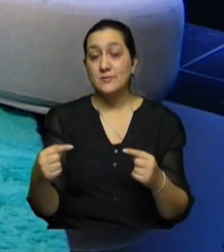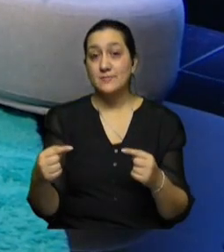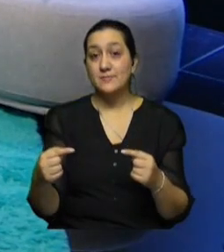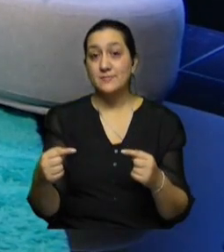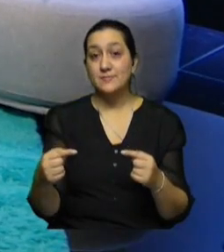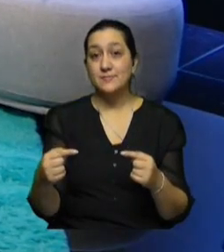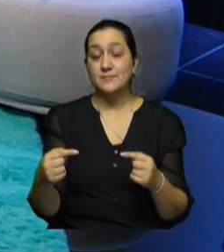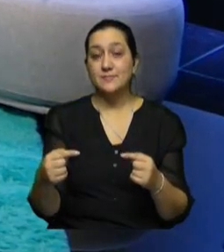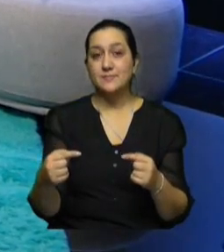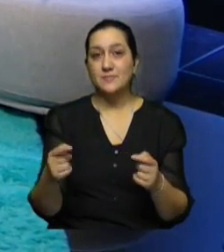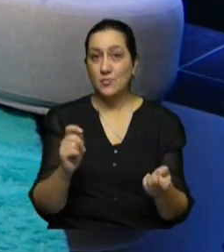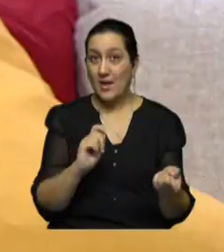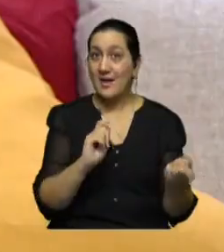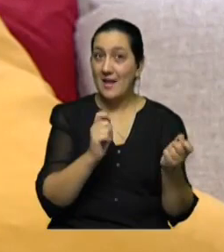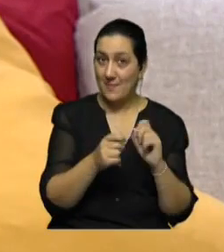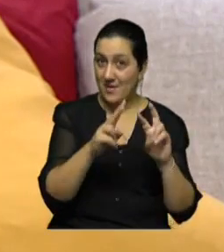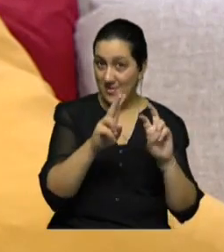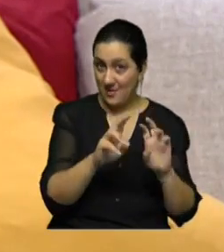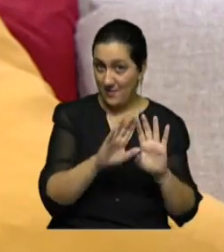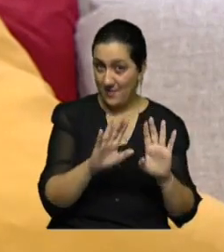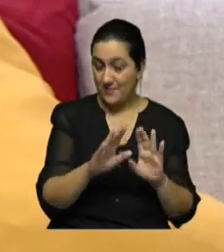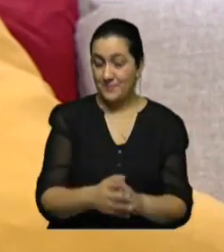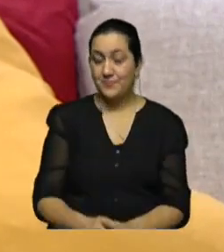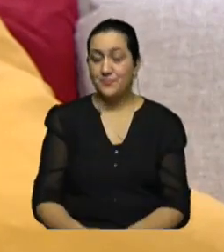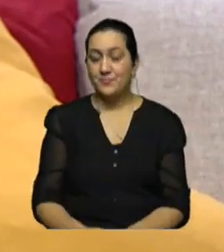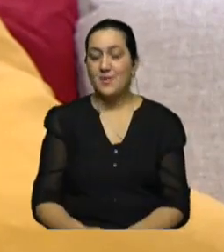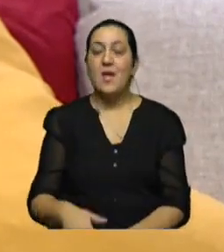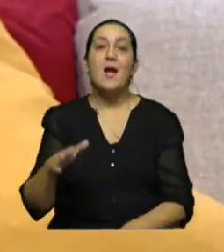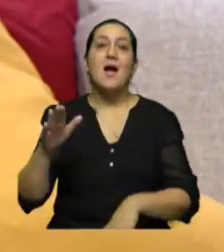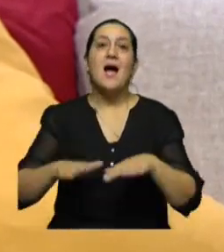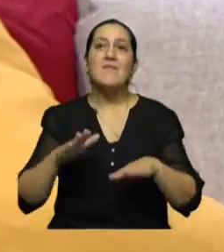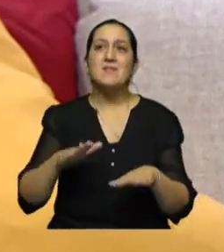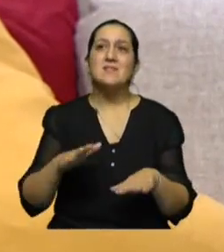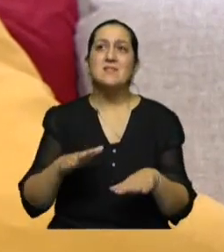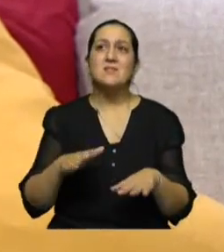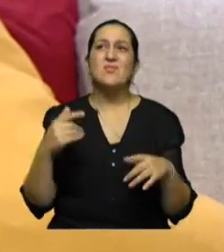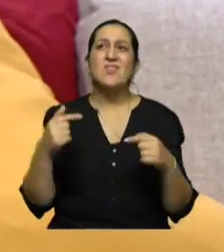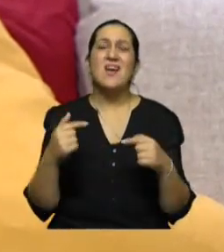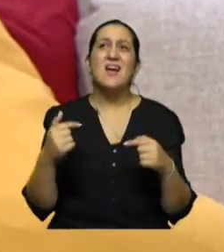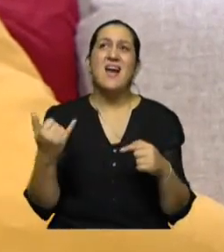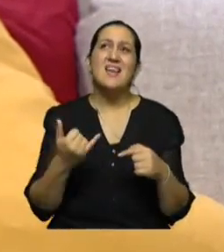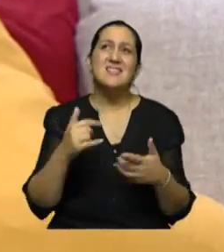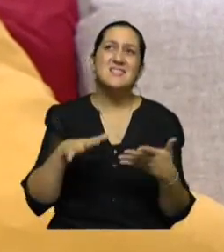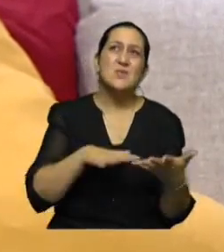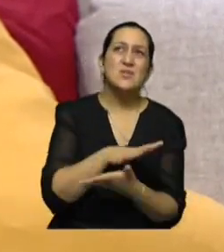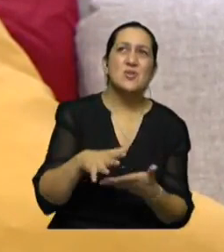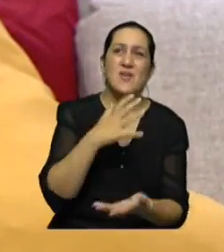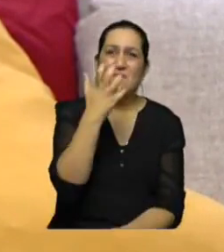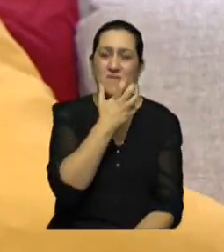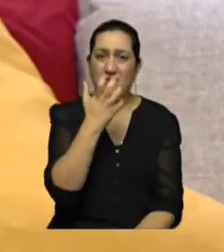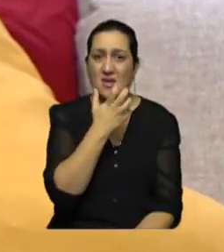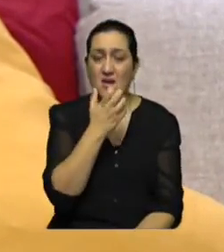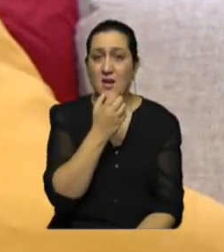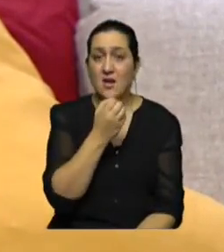no sé si te cambia un poco el clima, sí, tan bonito que estabas hablando, pero a veces cuando suceden cosas feas, cosas duras, lo mejor que se puede hacer